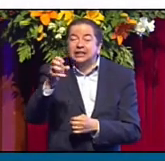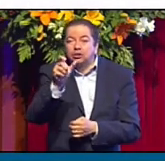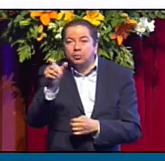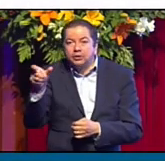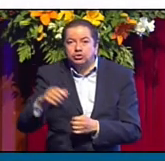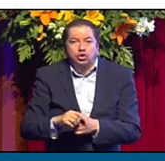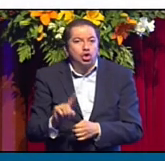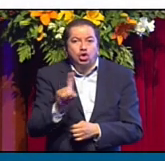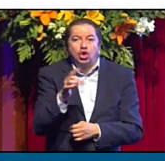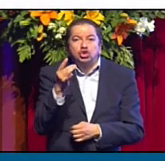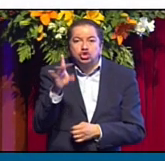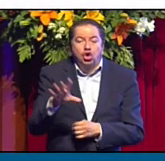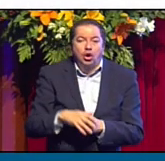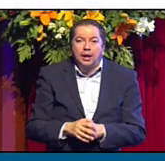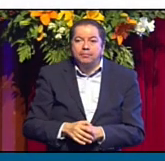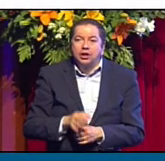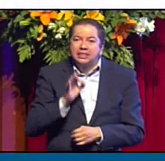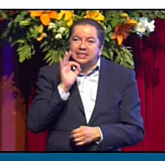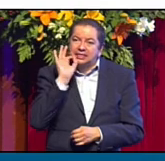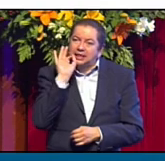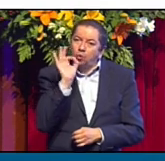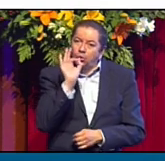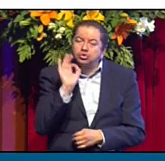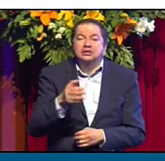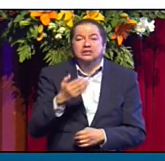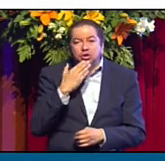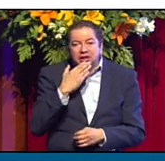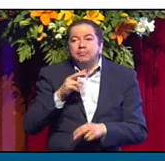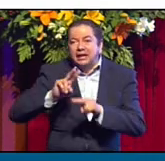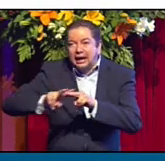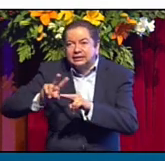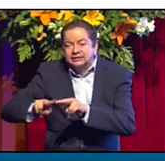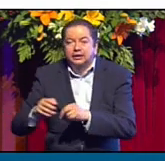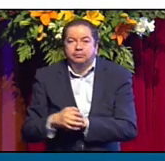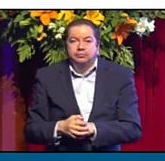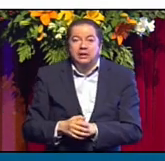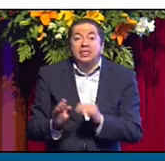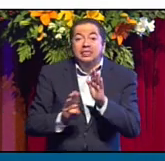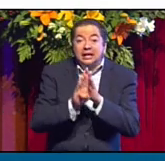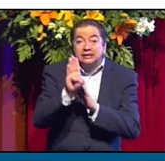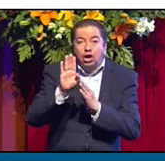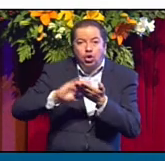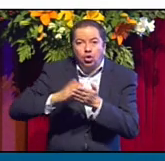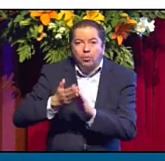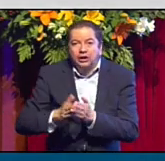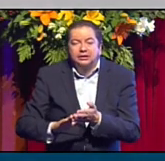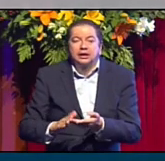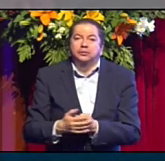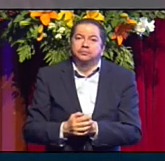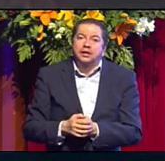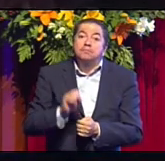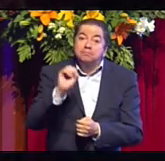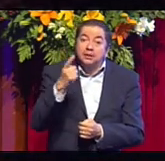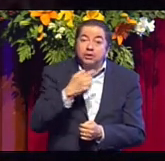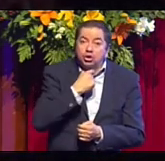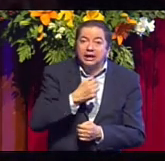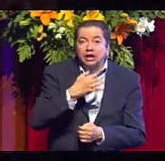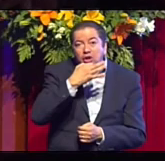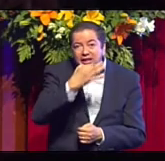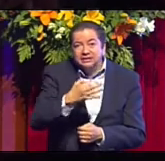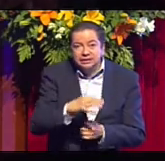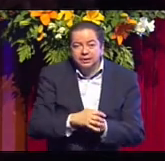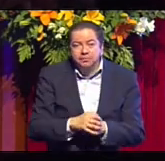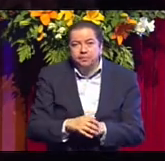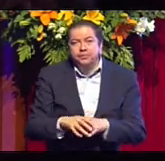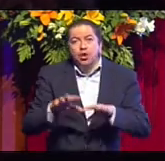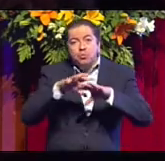solo en el discurso, están presentes en nuestras acciones. El desarrollo comunitario. Bueno, primero quiero decir que en un